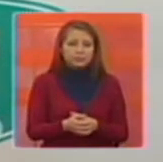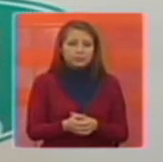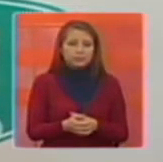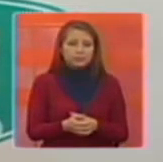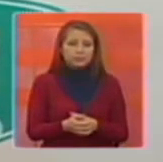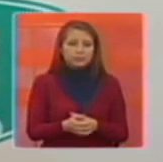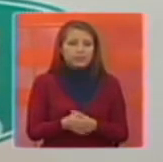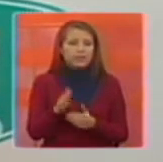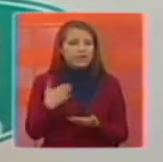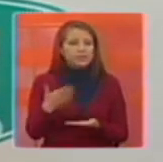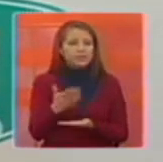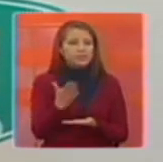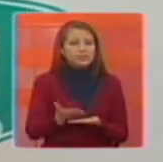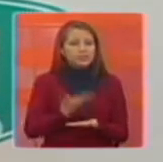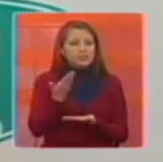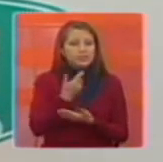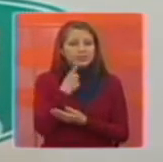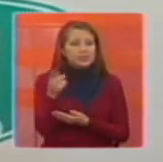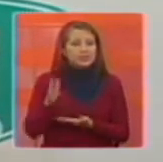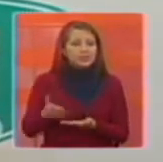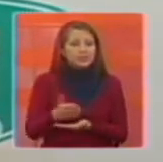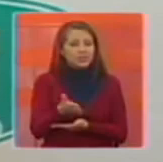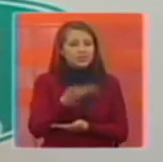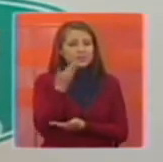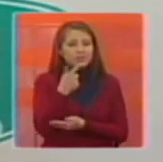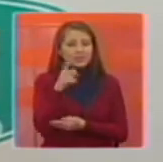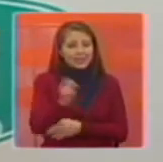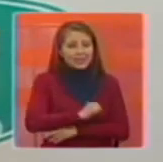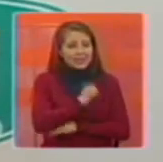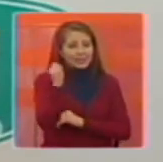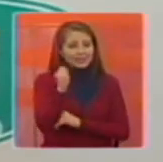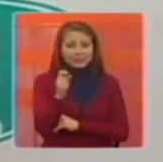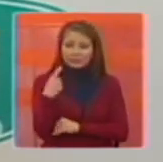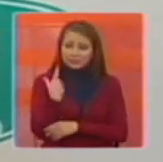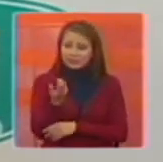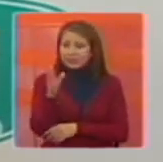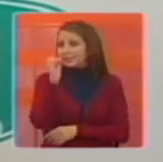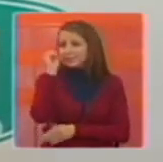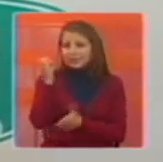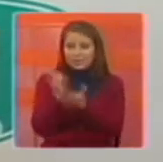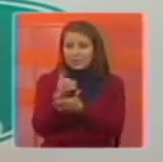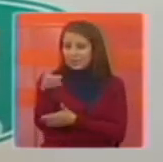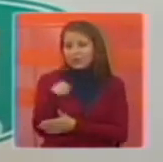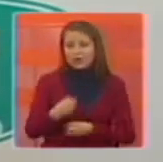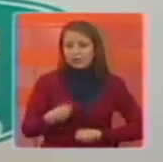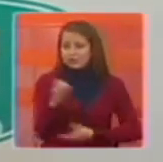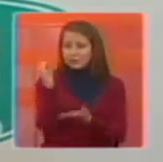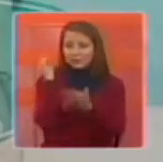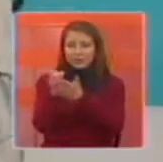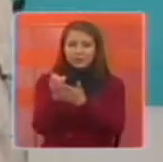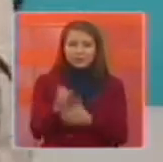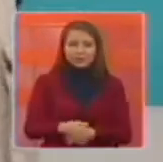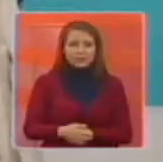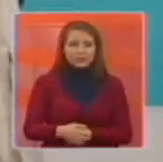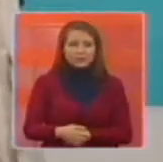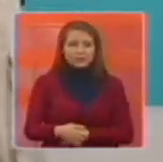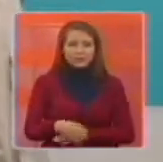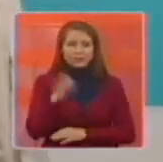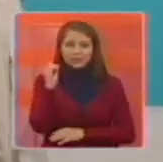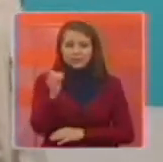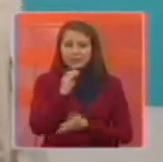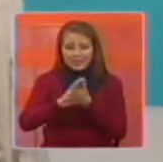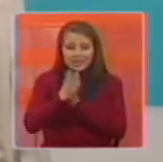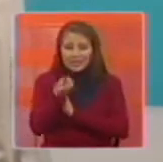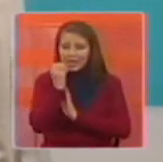El encebollado. El encebollado. Gordo, tienes cero. ¿Oíste? No cero de nota, cero